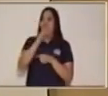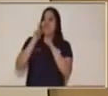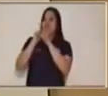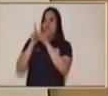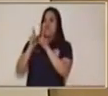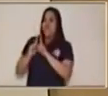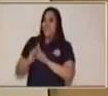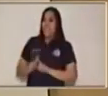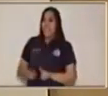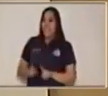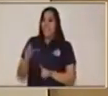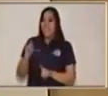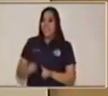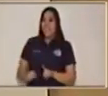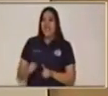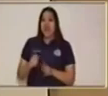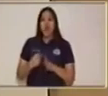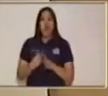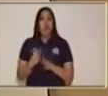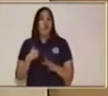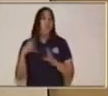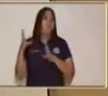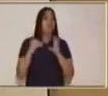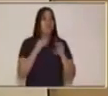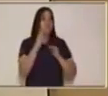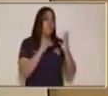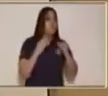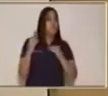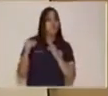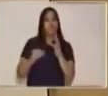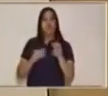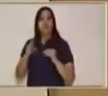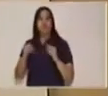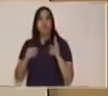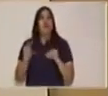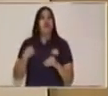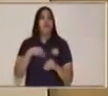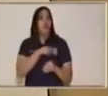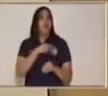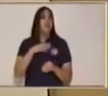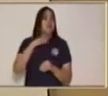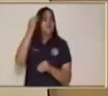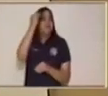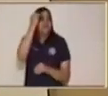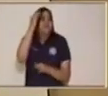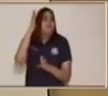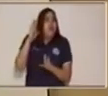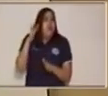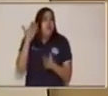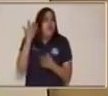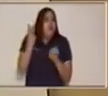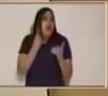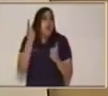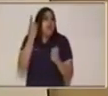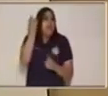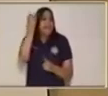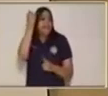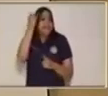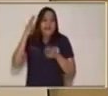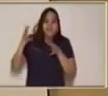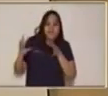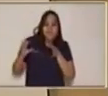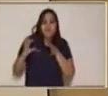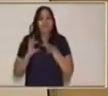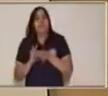Cuando mantenemos una conversación, es importante saber qué ideas se enlazan con el tema con el que estamos